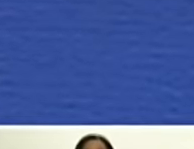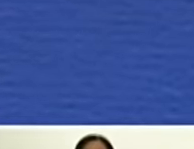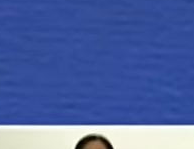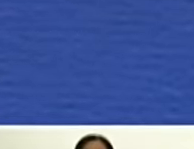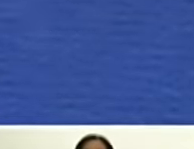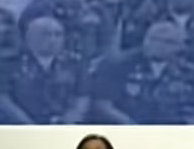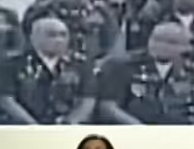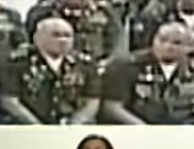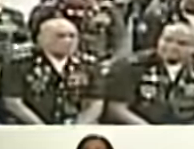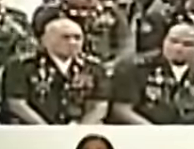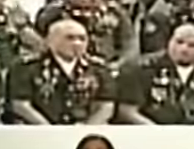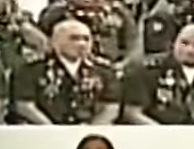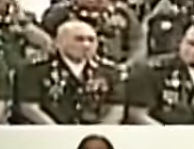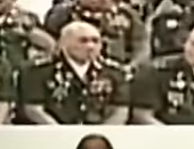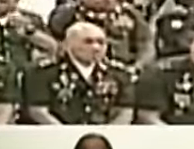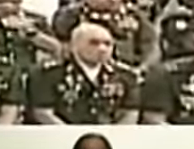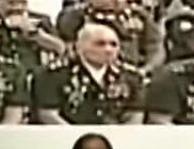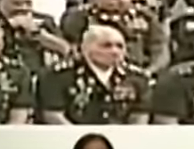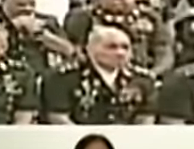gran bloque emancipador,